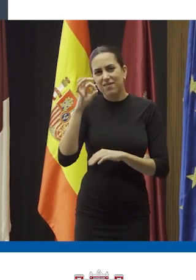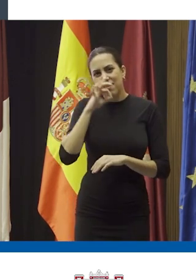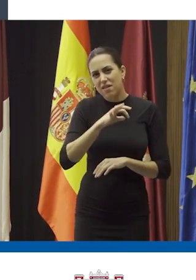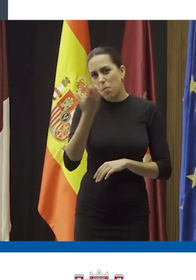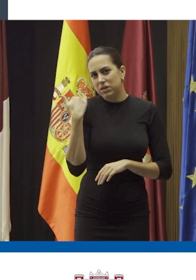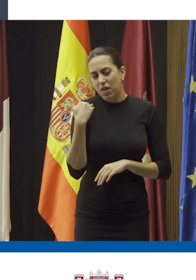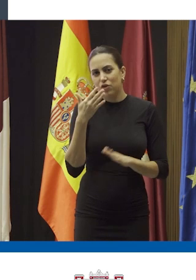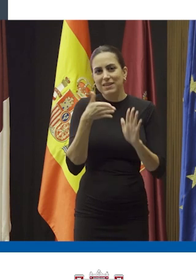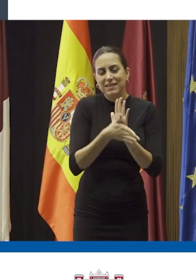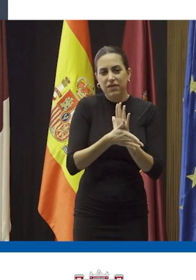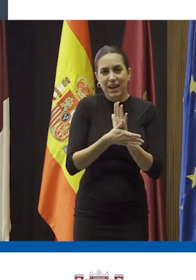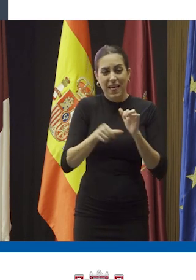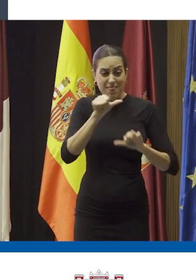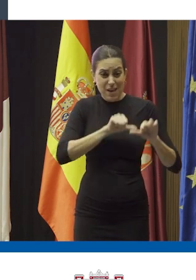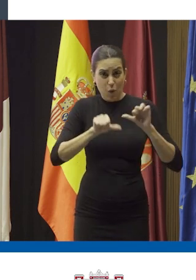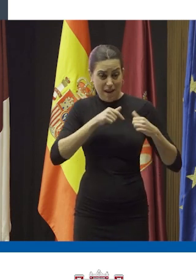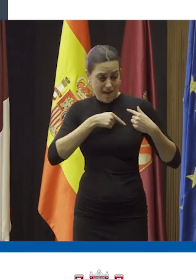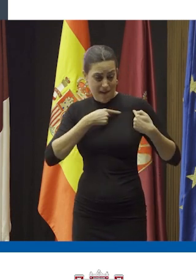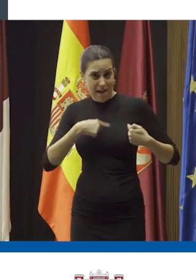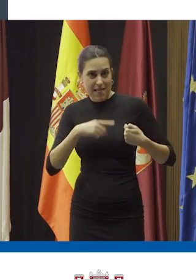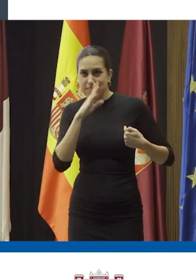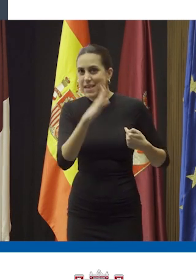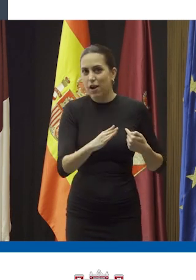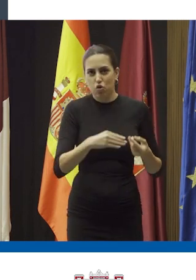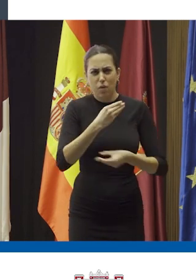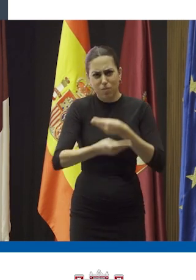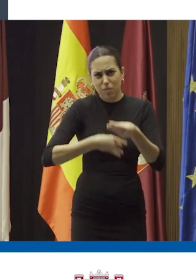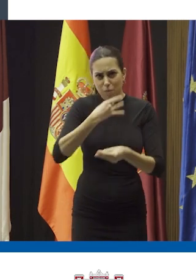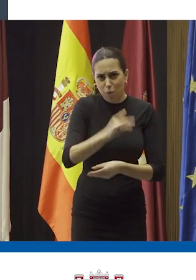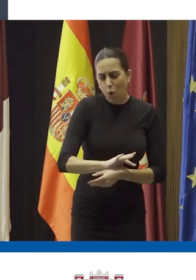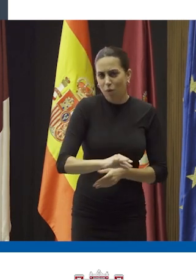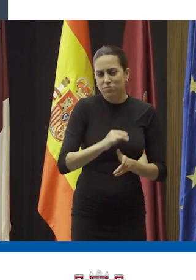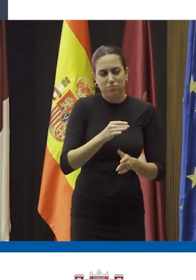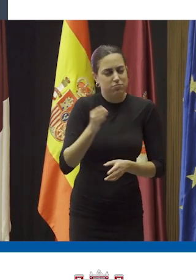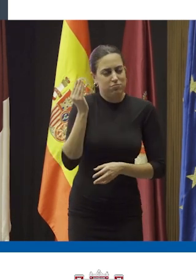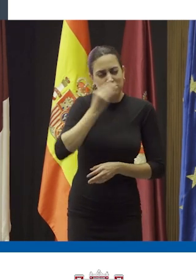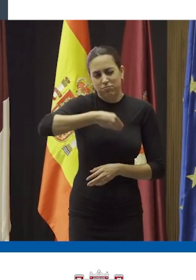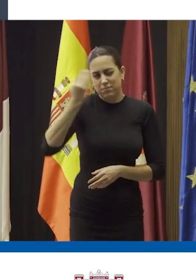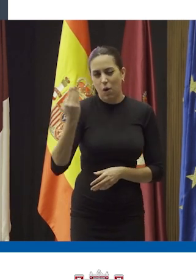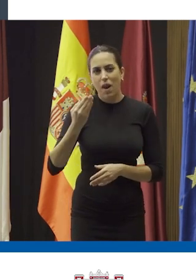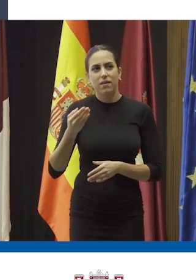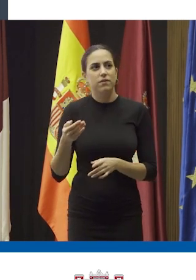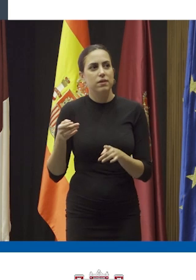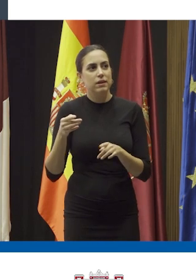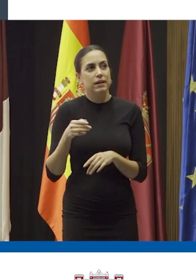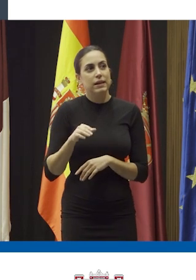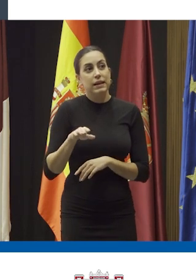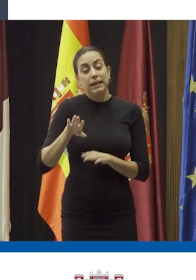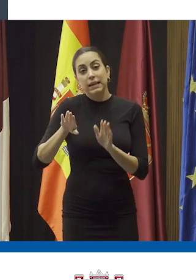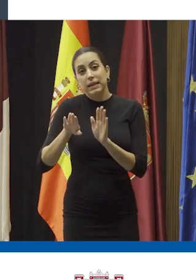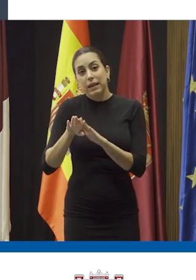la cirugía cardíaca en directo. Un avance quirúrgico espectacular. A su lado, las